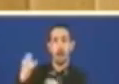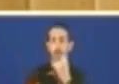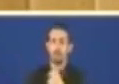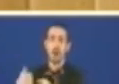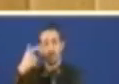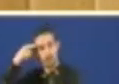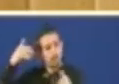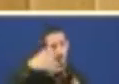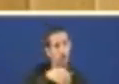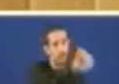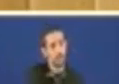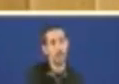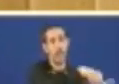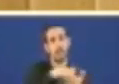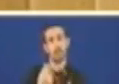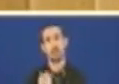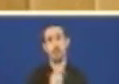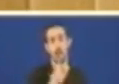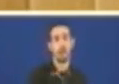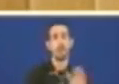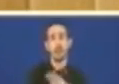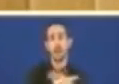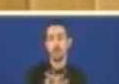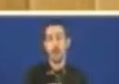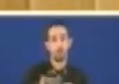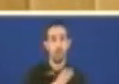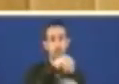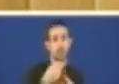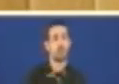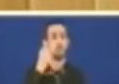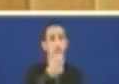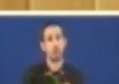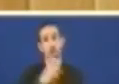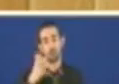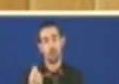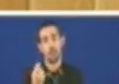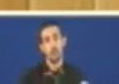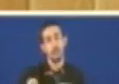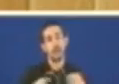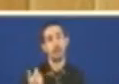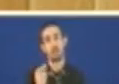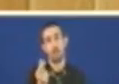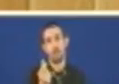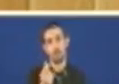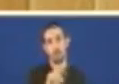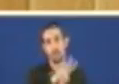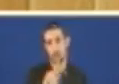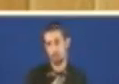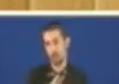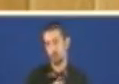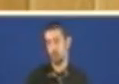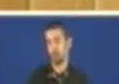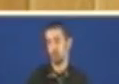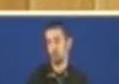entidades financeiras e os axentes que actúan en bolsa en outros mercados de valores secundarios, pois resulta que